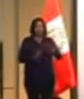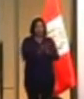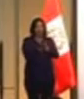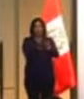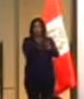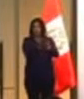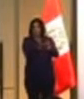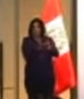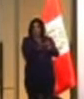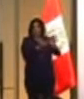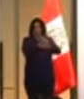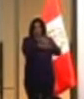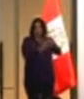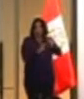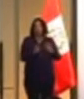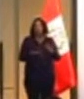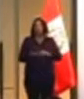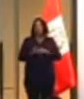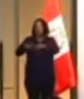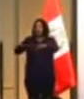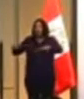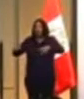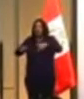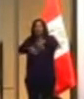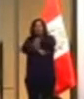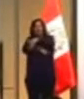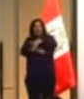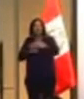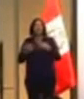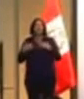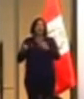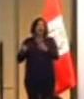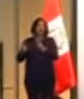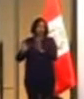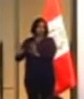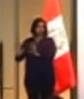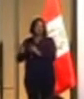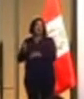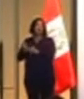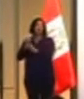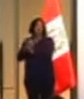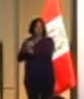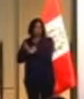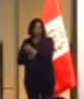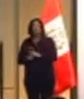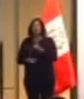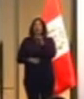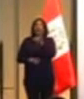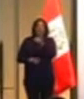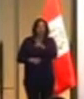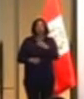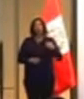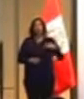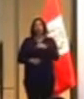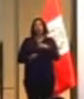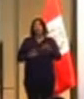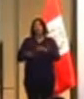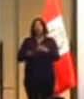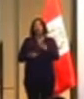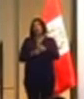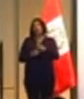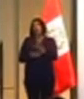seguridad ciudadana dice que hay que tener espacios públicos saludables, seguros. Y eso es lo que estamos haciendo y